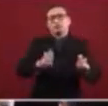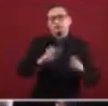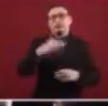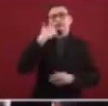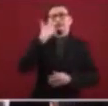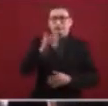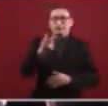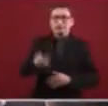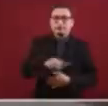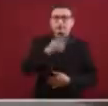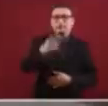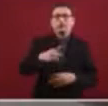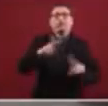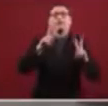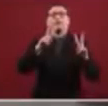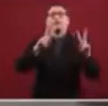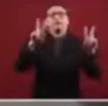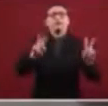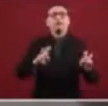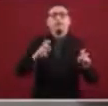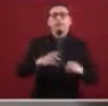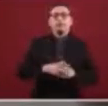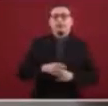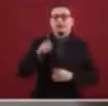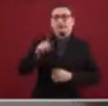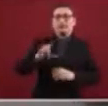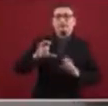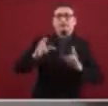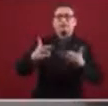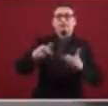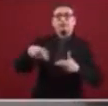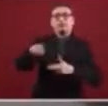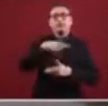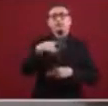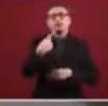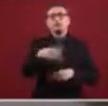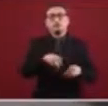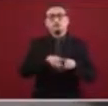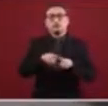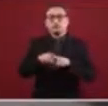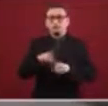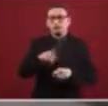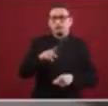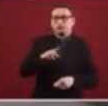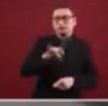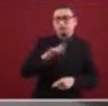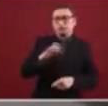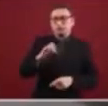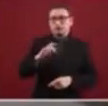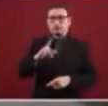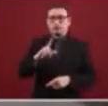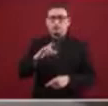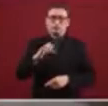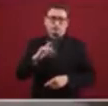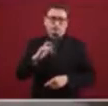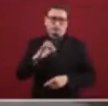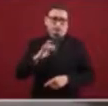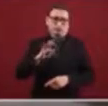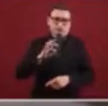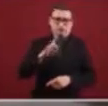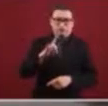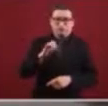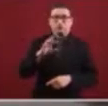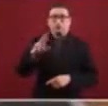sobre el activismo que ha registrado en Chiapas su hermano Pío López Obrador. Ayer se presentó junto con